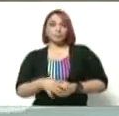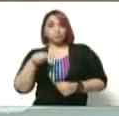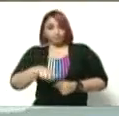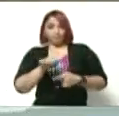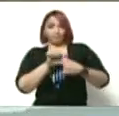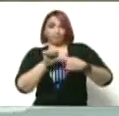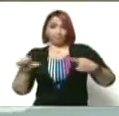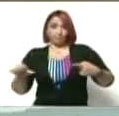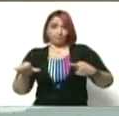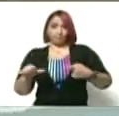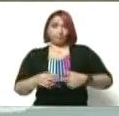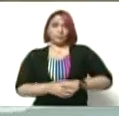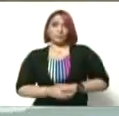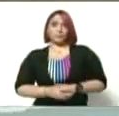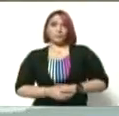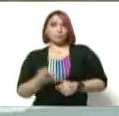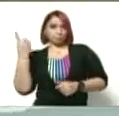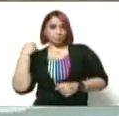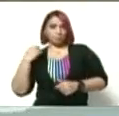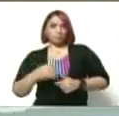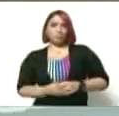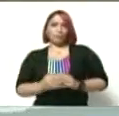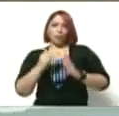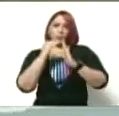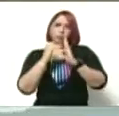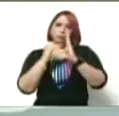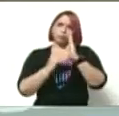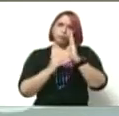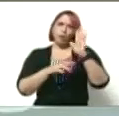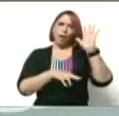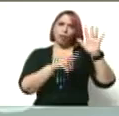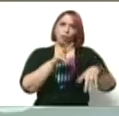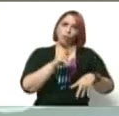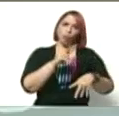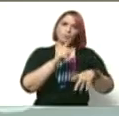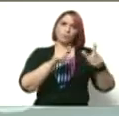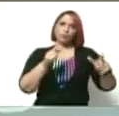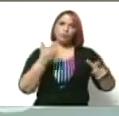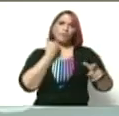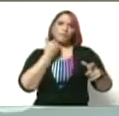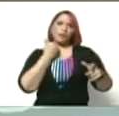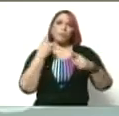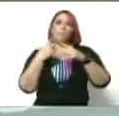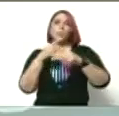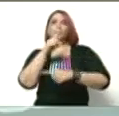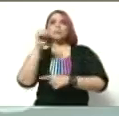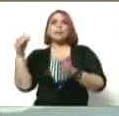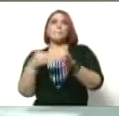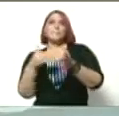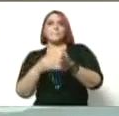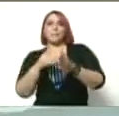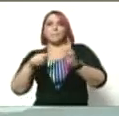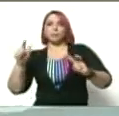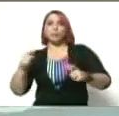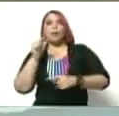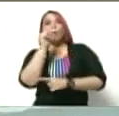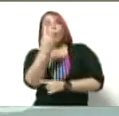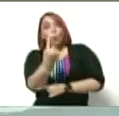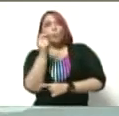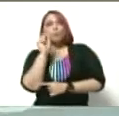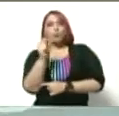que pasó la tasa bajó a 12 casos por 100.000 habitantes un punto menos que la semana pasada